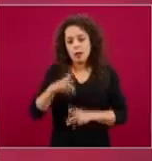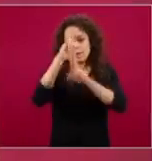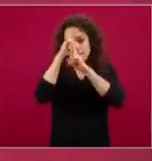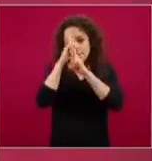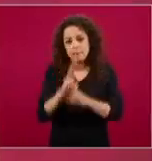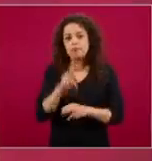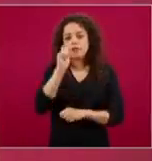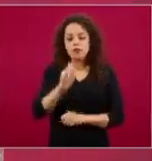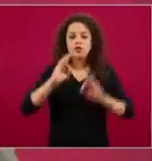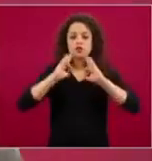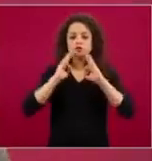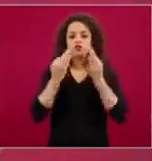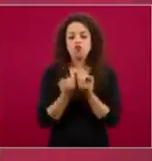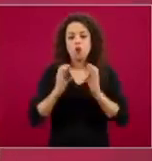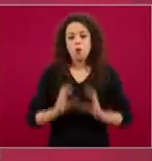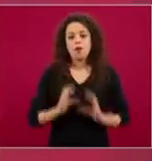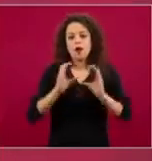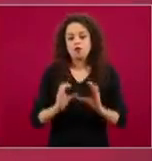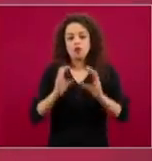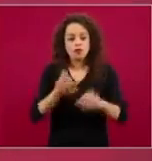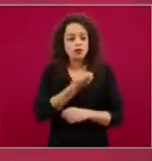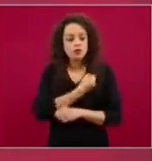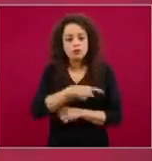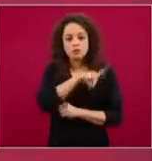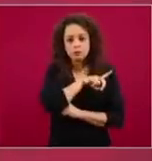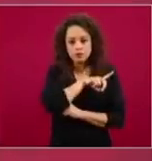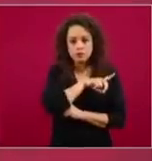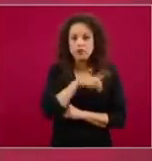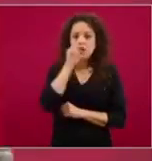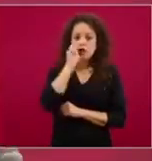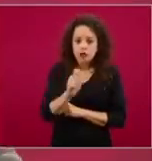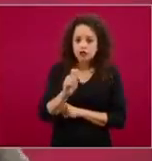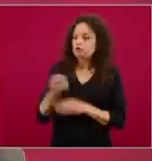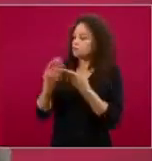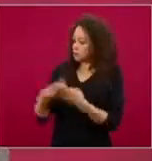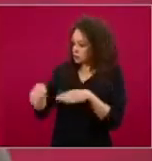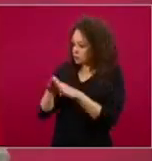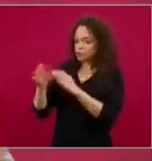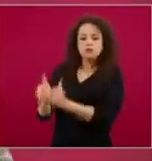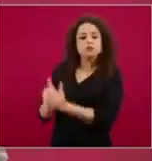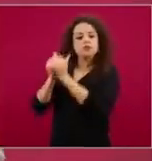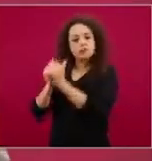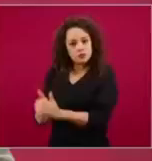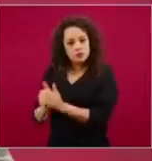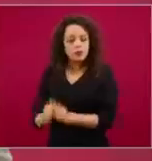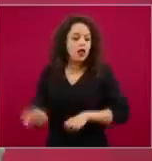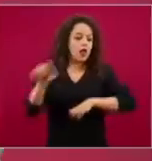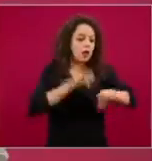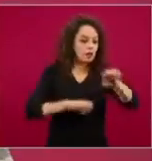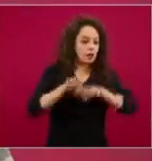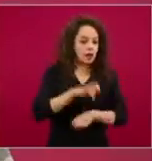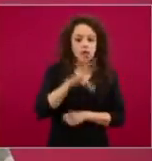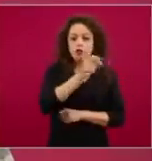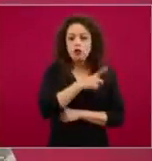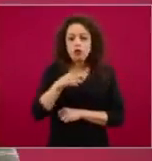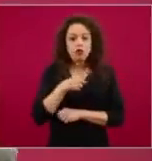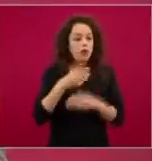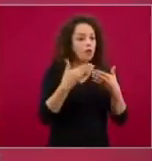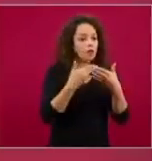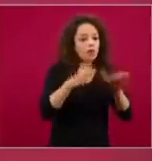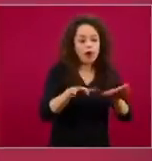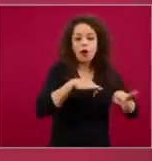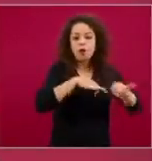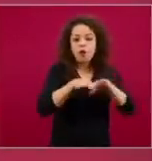seguridad sanitaria, que se mantienen los confinamientos, que las empresas que no tenían que abrir no abren, que